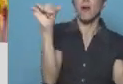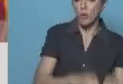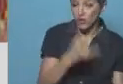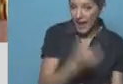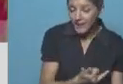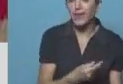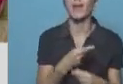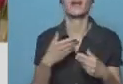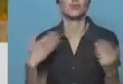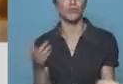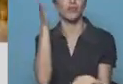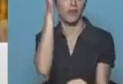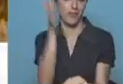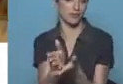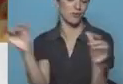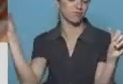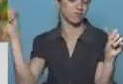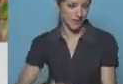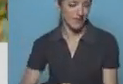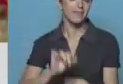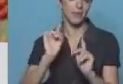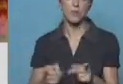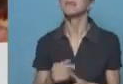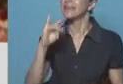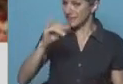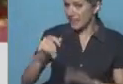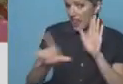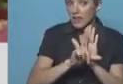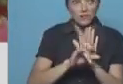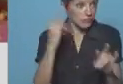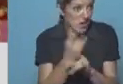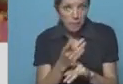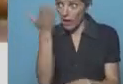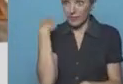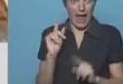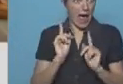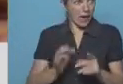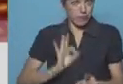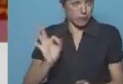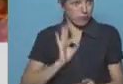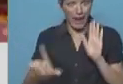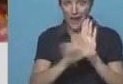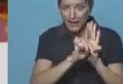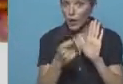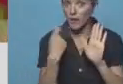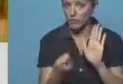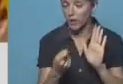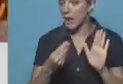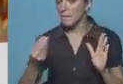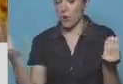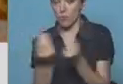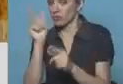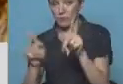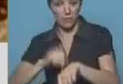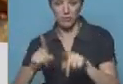pulverizan derechos e ingresos. Puedes tener leyes, de hecho siempre hubo leyes jubilatorias, pero hubo mucha gente que no se podía jubilar y lo pudieron hacer por las